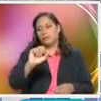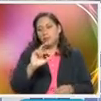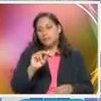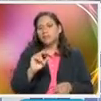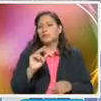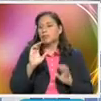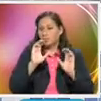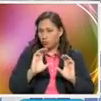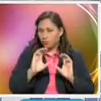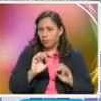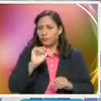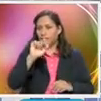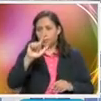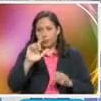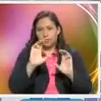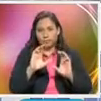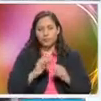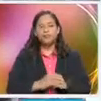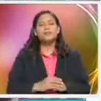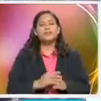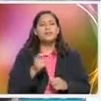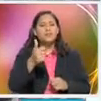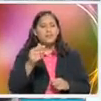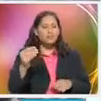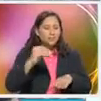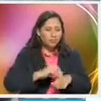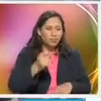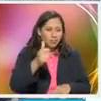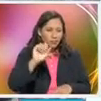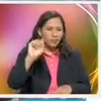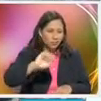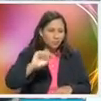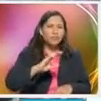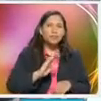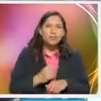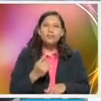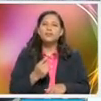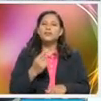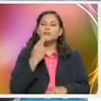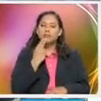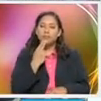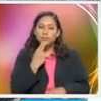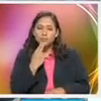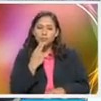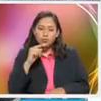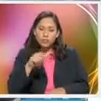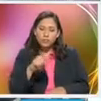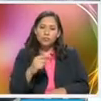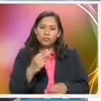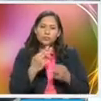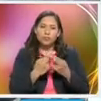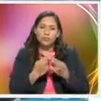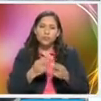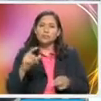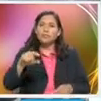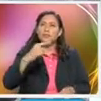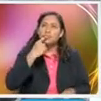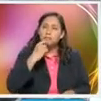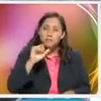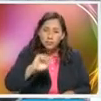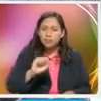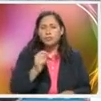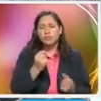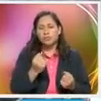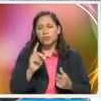con cuidadito. Muy bien. En este caso, sí podemos poner un poco más de sal porque lo que vamos a usar aguanta, ¿no? O sea, no hay nada salado. Entonces,